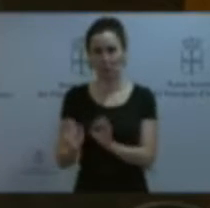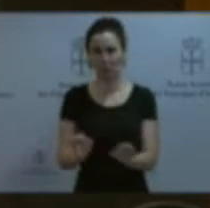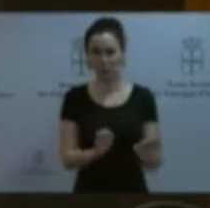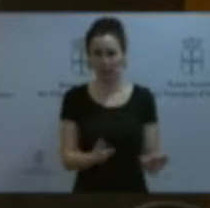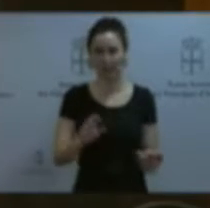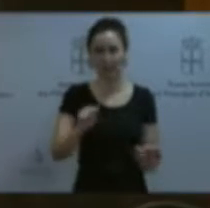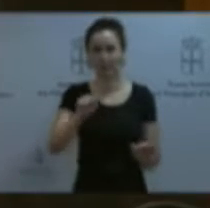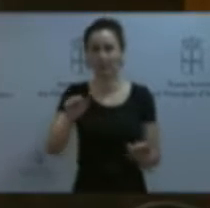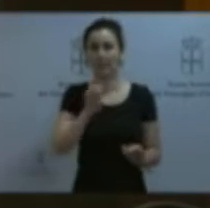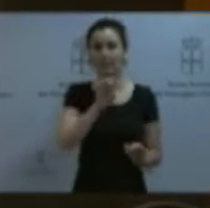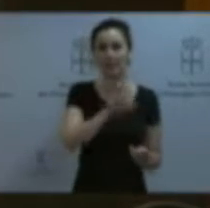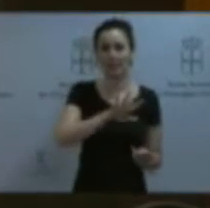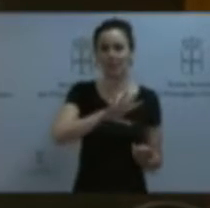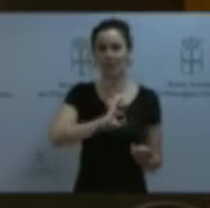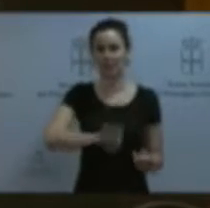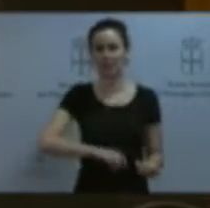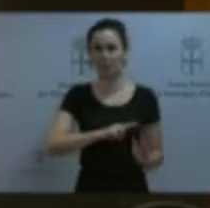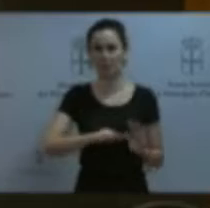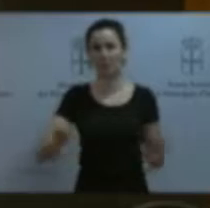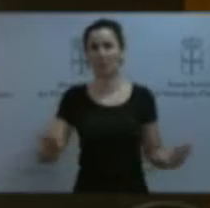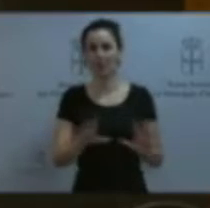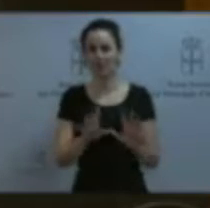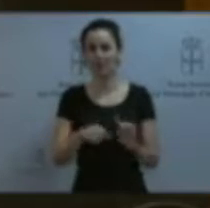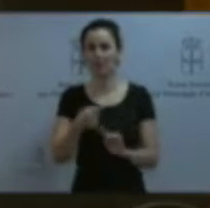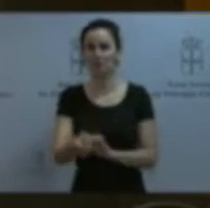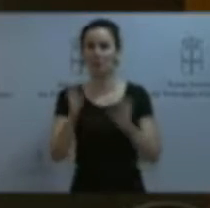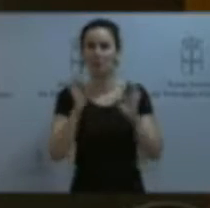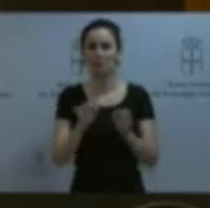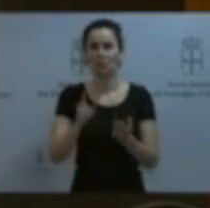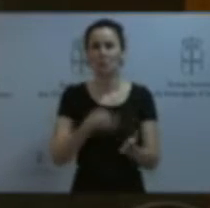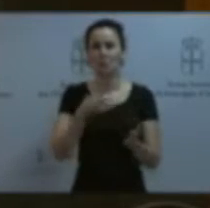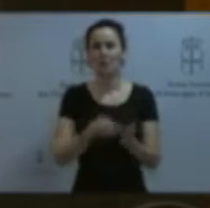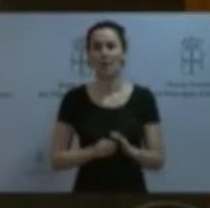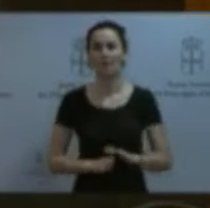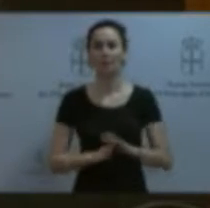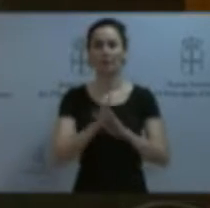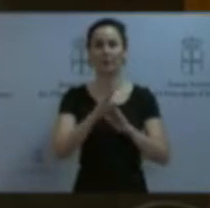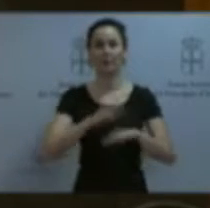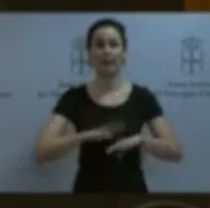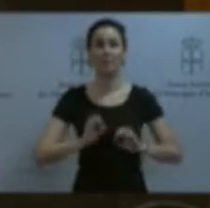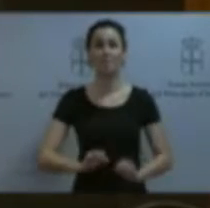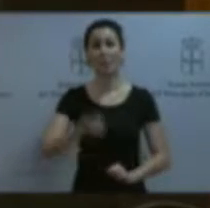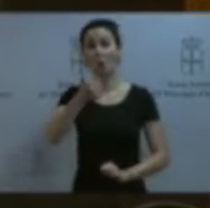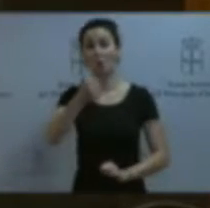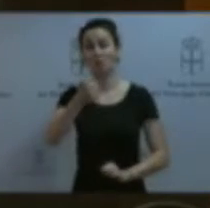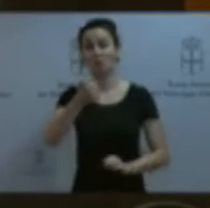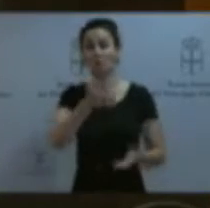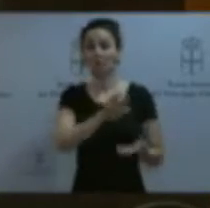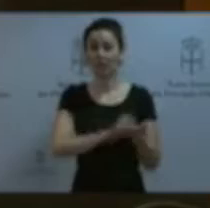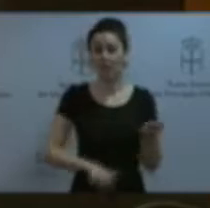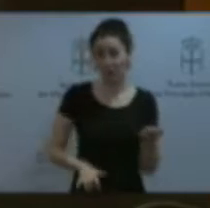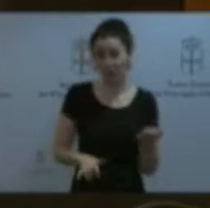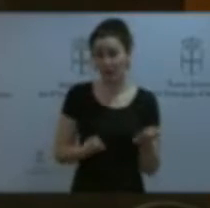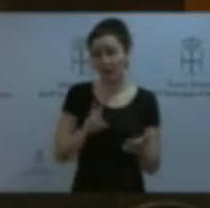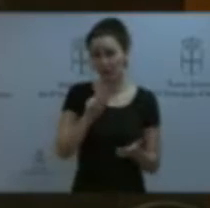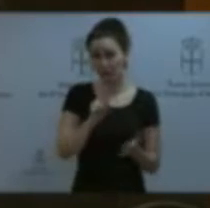de enero de 2010, posteriormente un plan parcial de desarrollo que se aprueba finalmente el informe de la cuota el 21 de